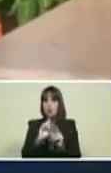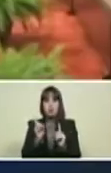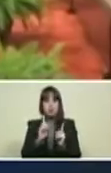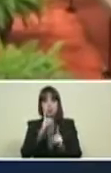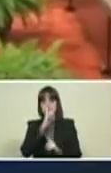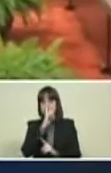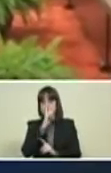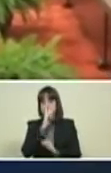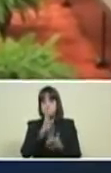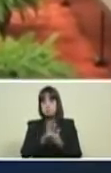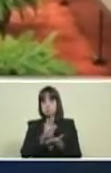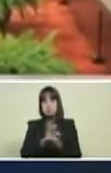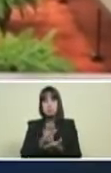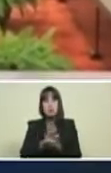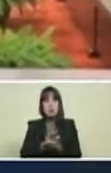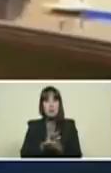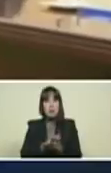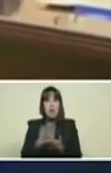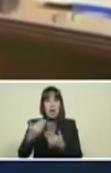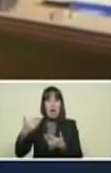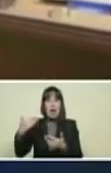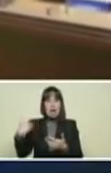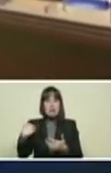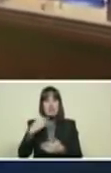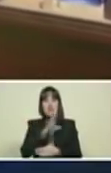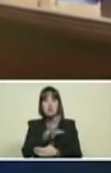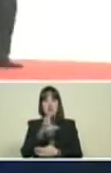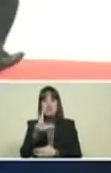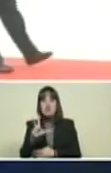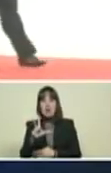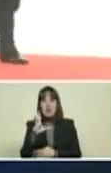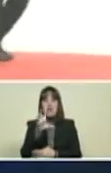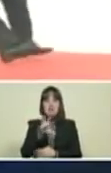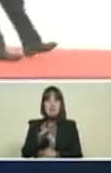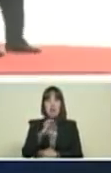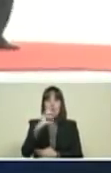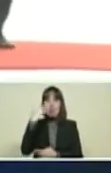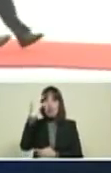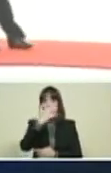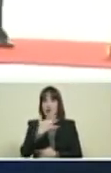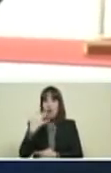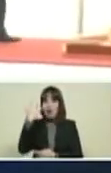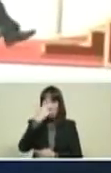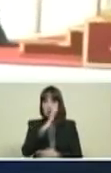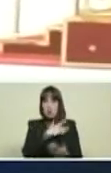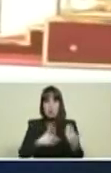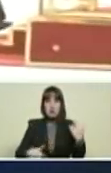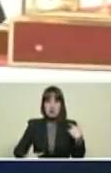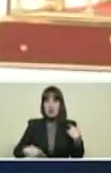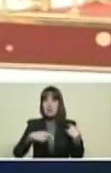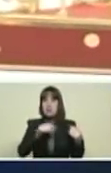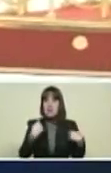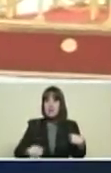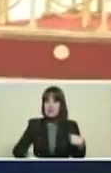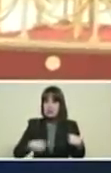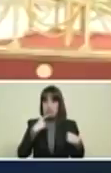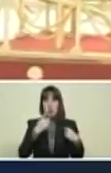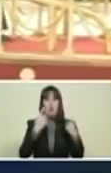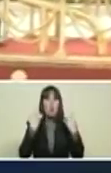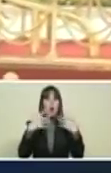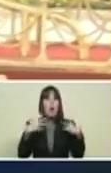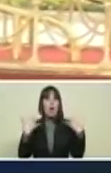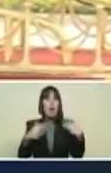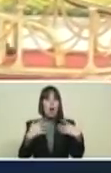Recientemente hubo un encuentro de 53 estados de África y el discurso del presidente Xi Jinping fue realmente una pieza